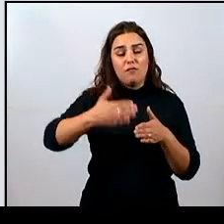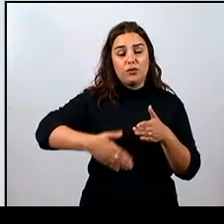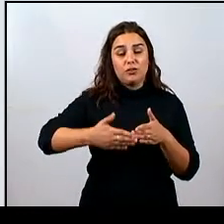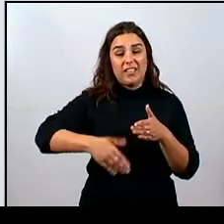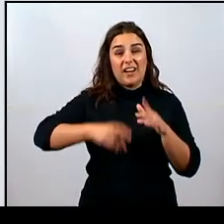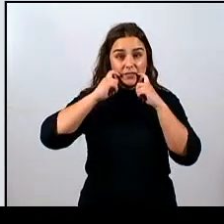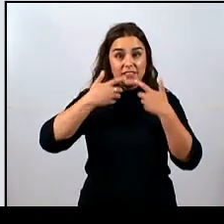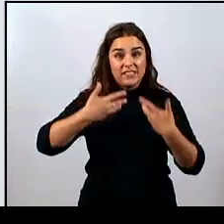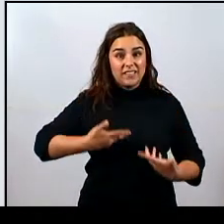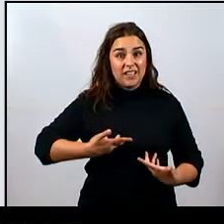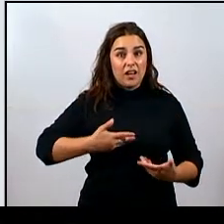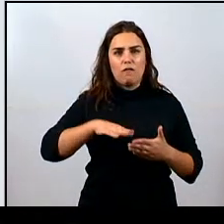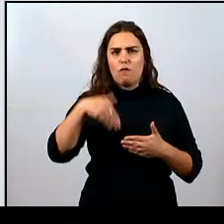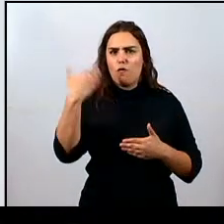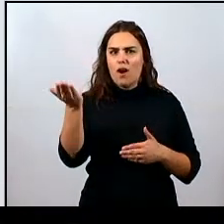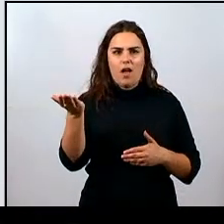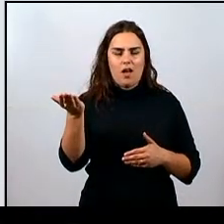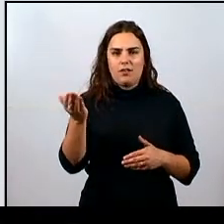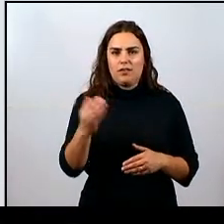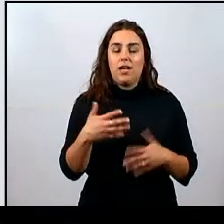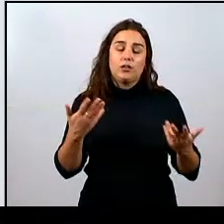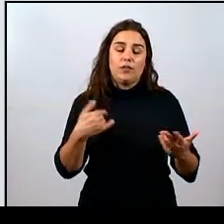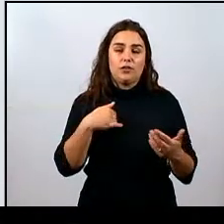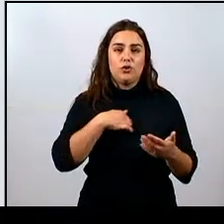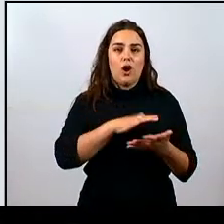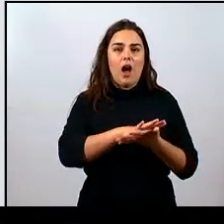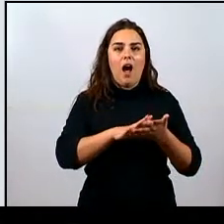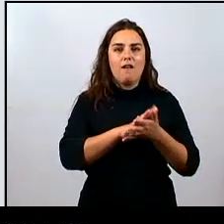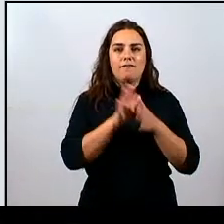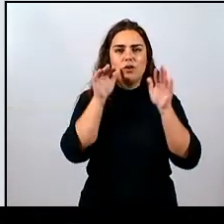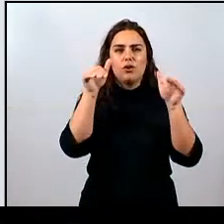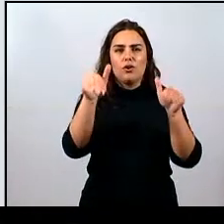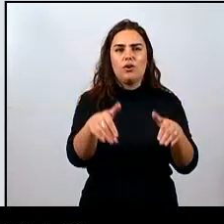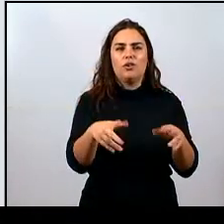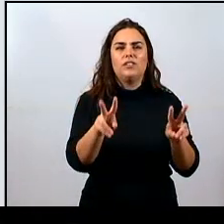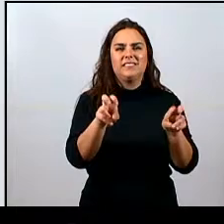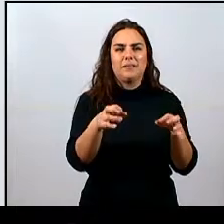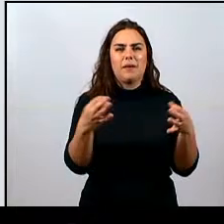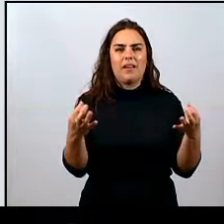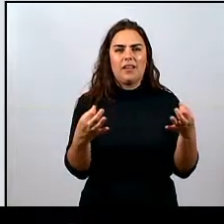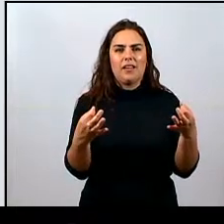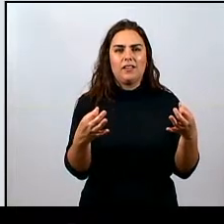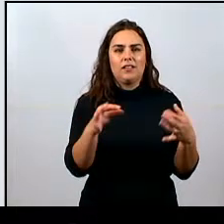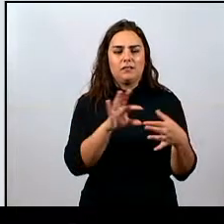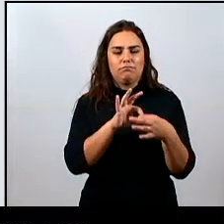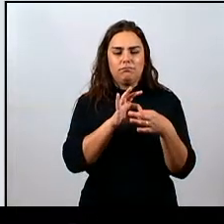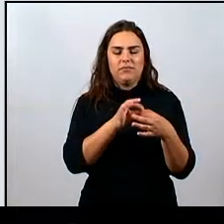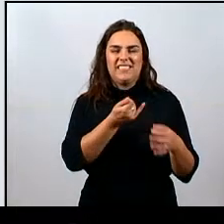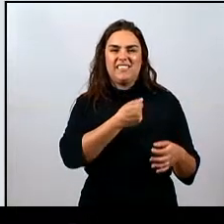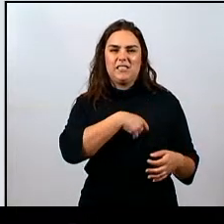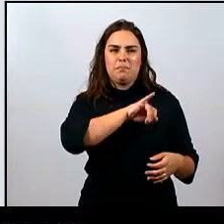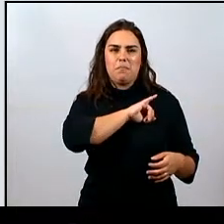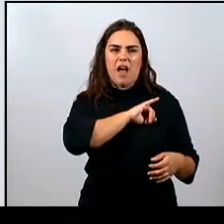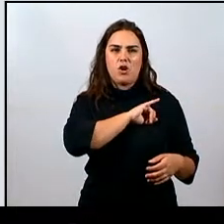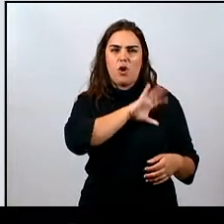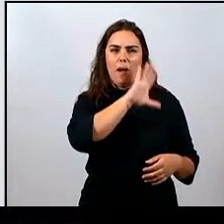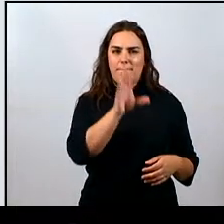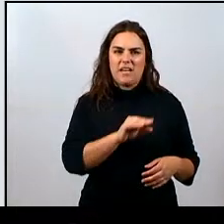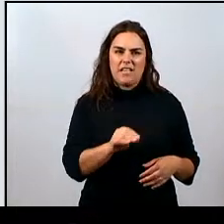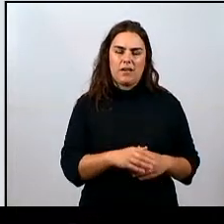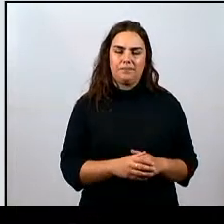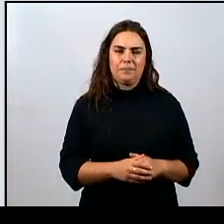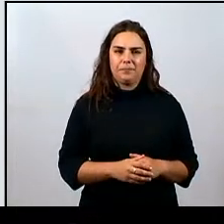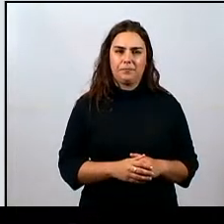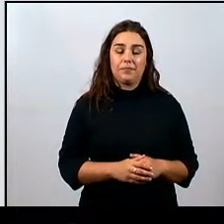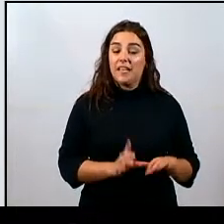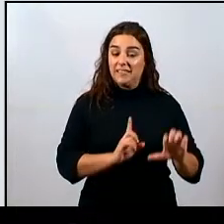físicas y la del tiempo. Y me estoy refiriendo a esos lazos que nos unen con Hispanoamérica. Extremadura